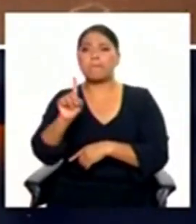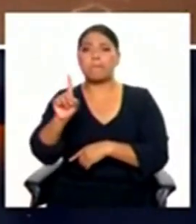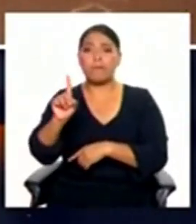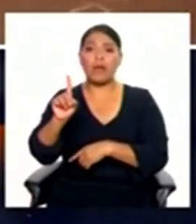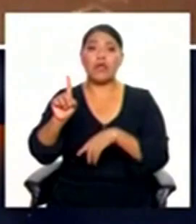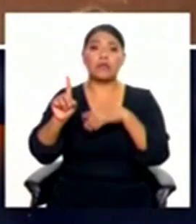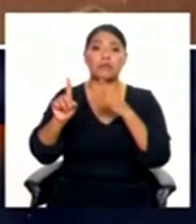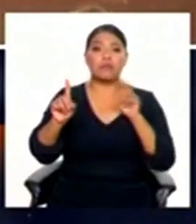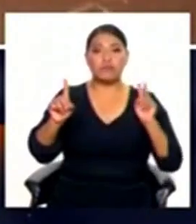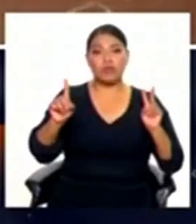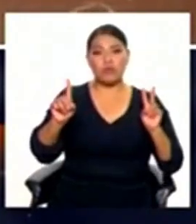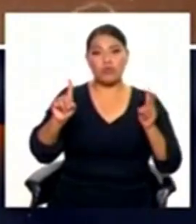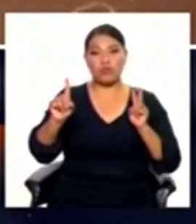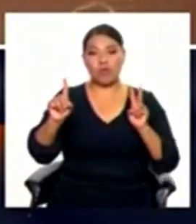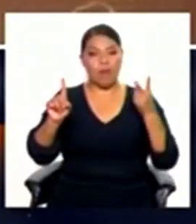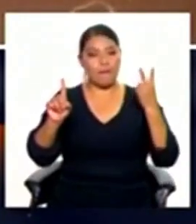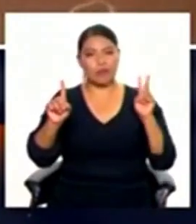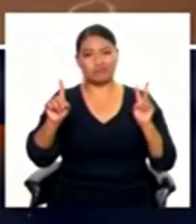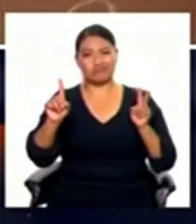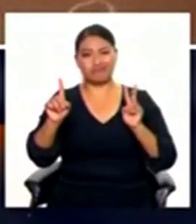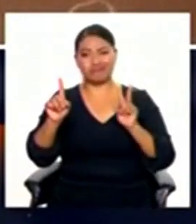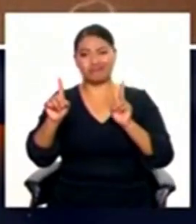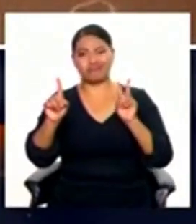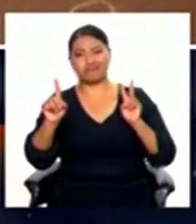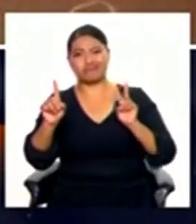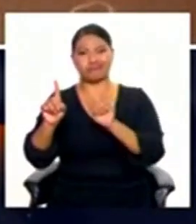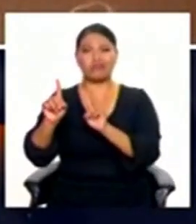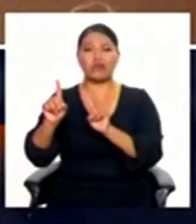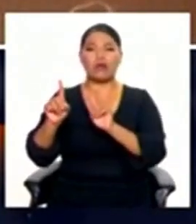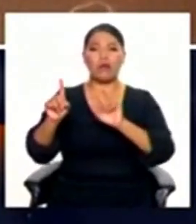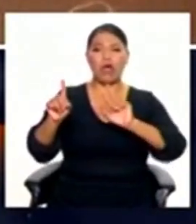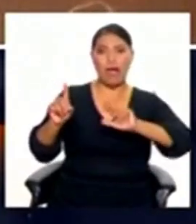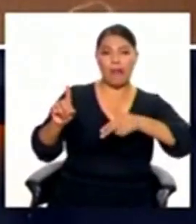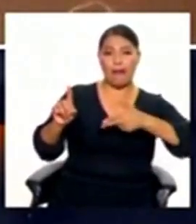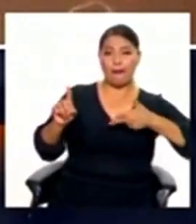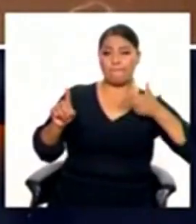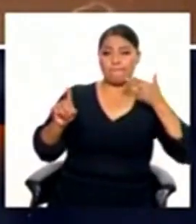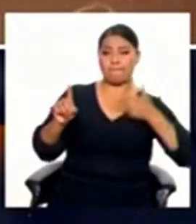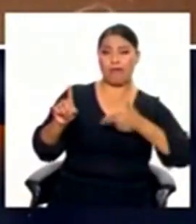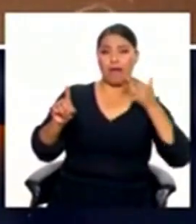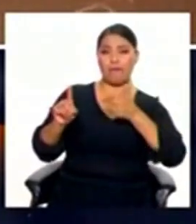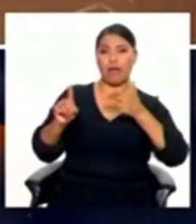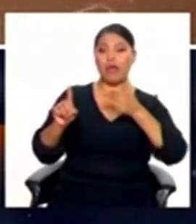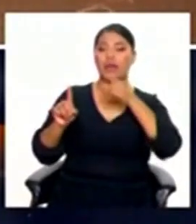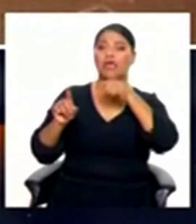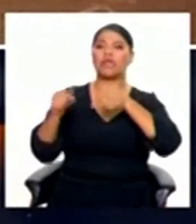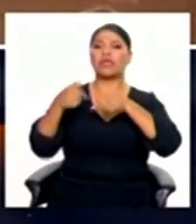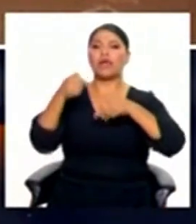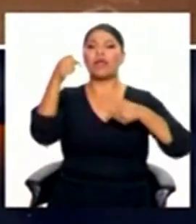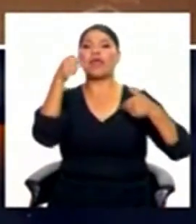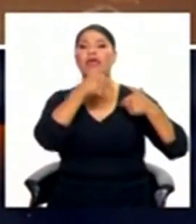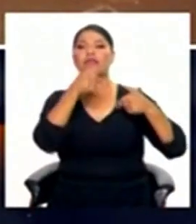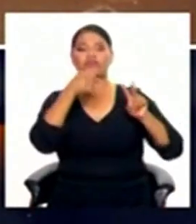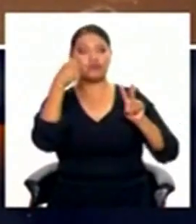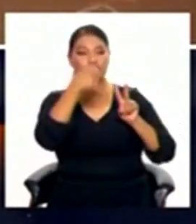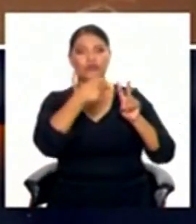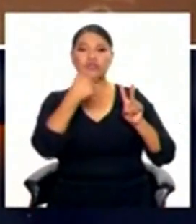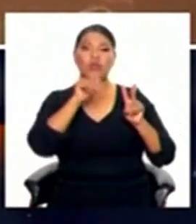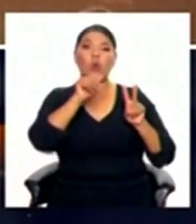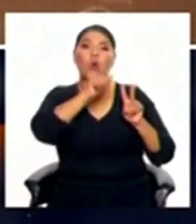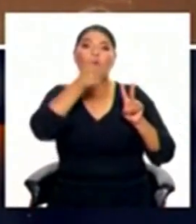atacado por lo que, según los vecinos, son personas de nacionalidad extranjera. Hay un punto